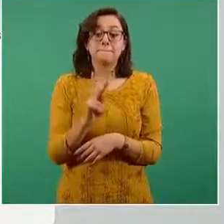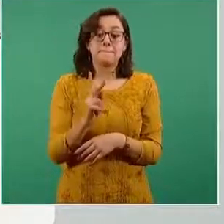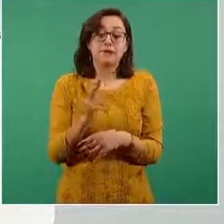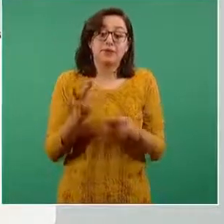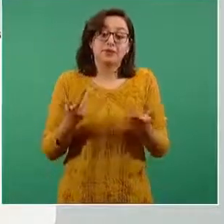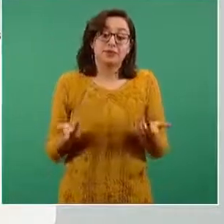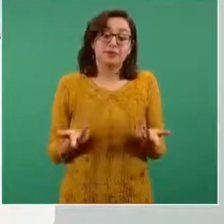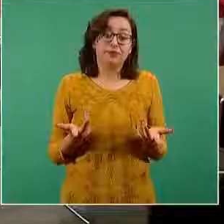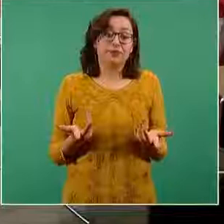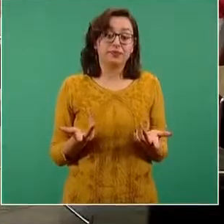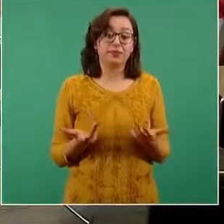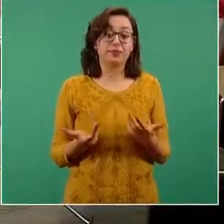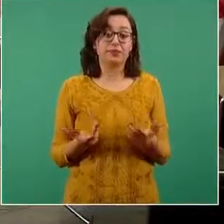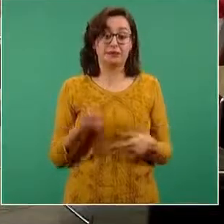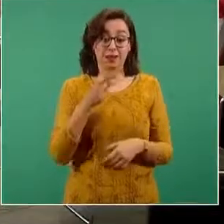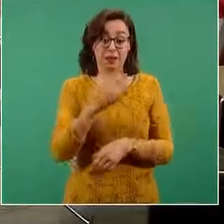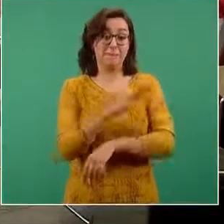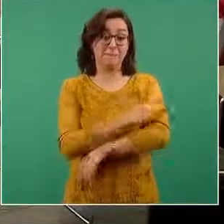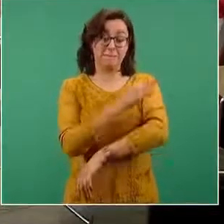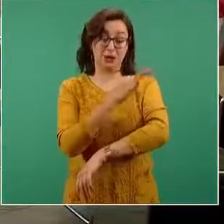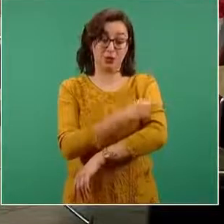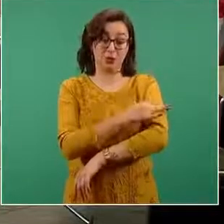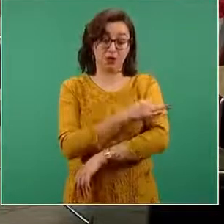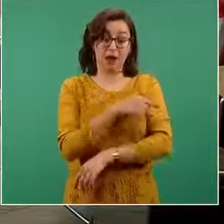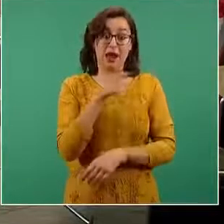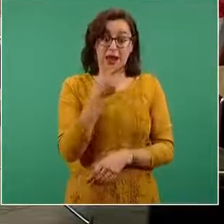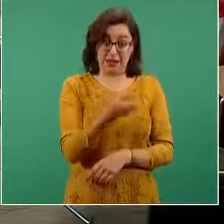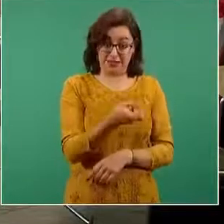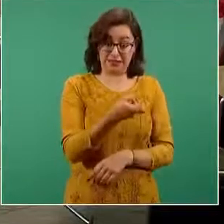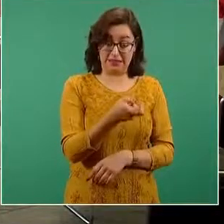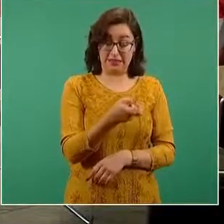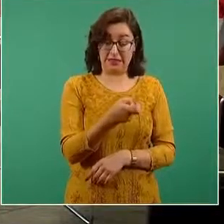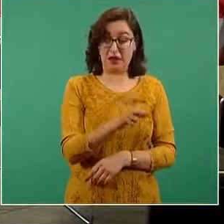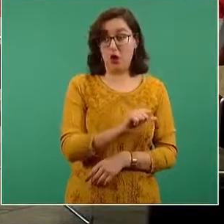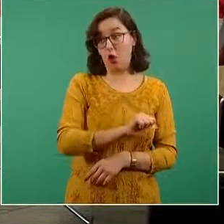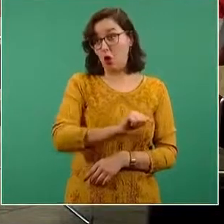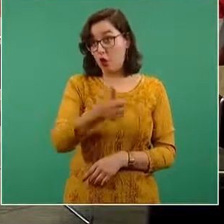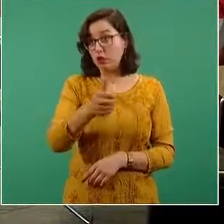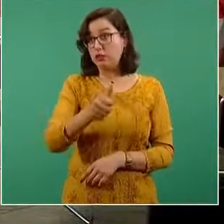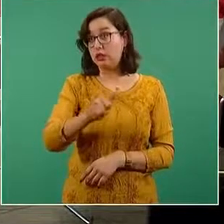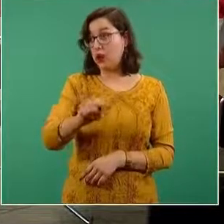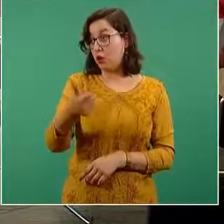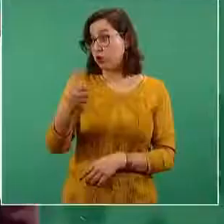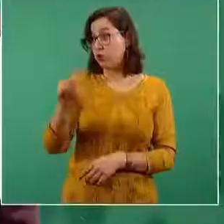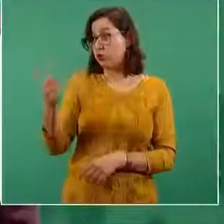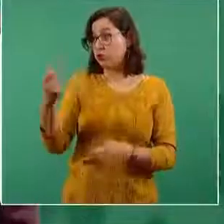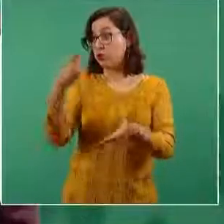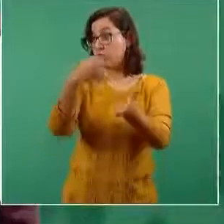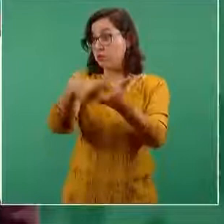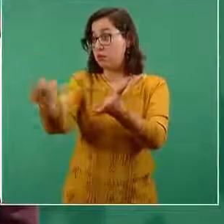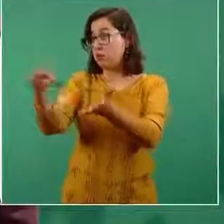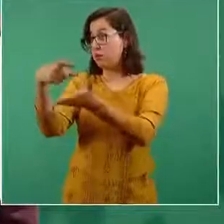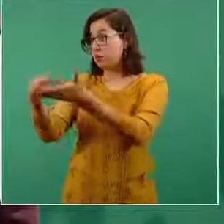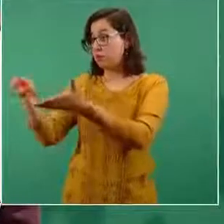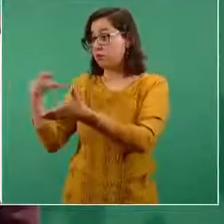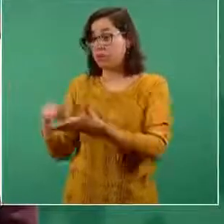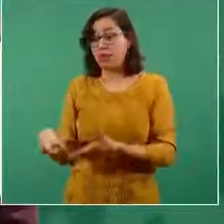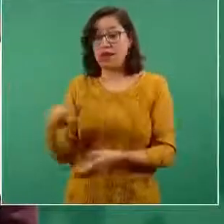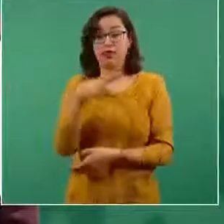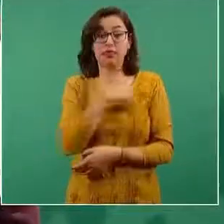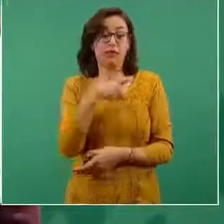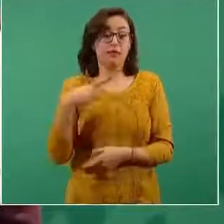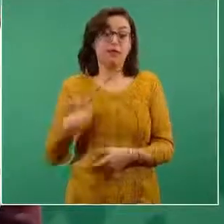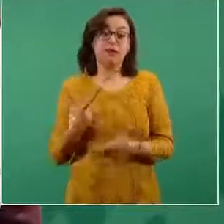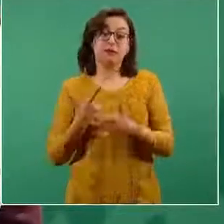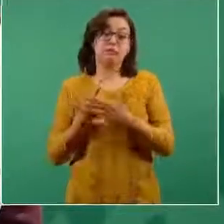va a depender, para efectos de esta vacuna y otras vacunas que pudieran también adquirirse para el país, obviamente de la